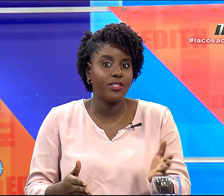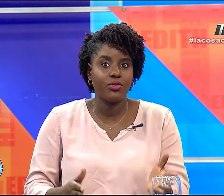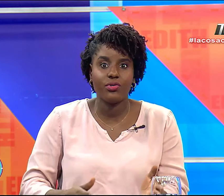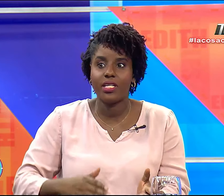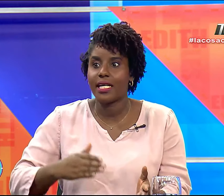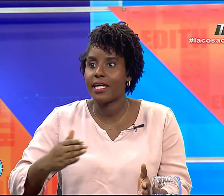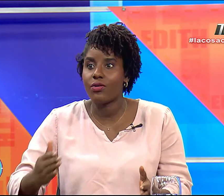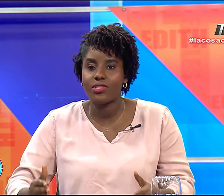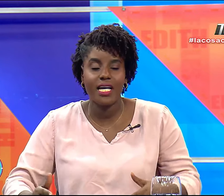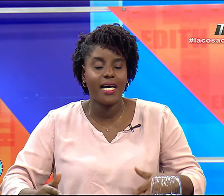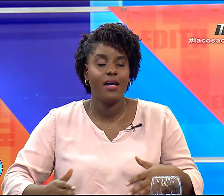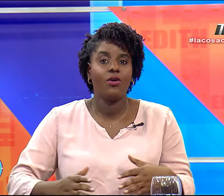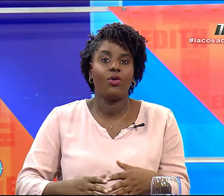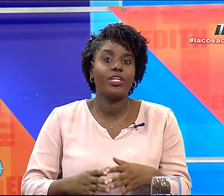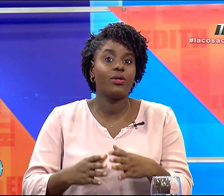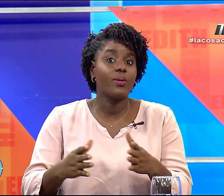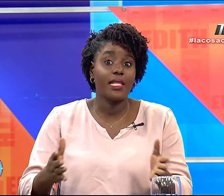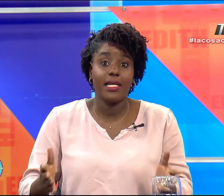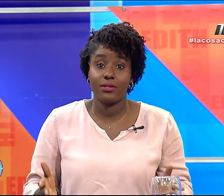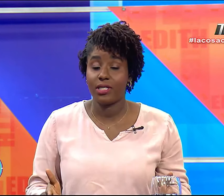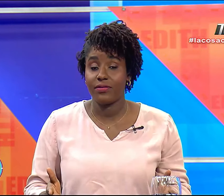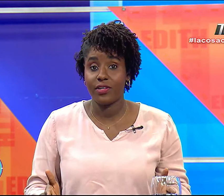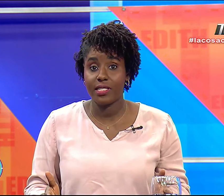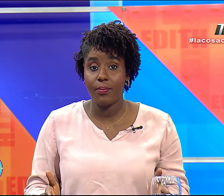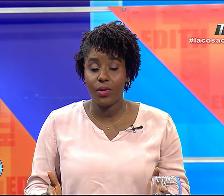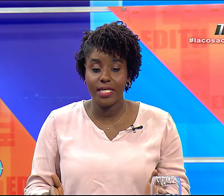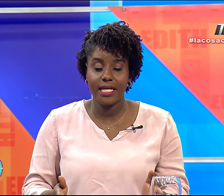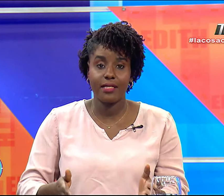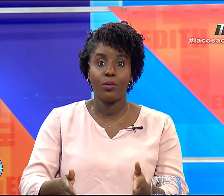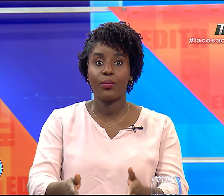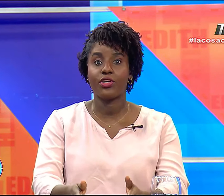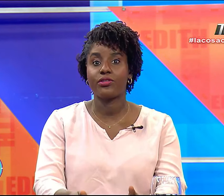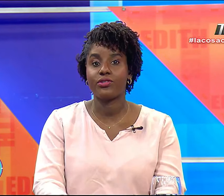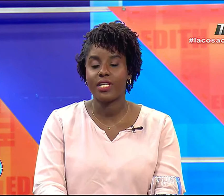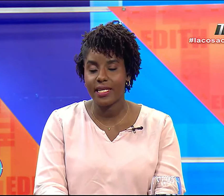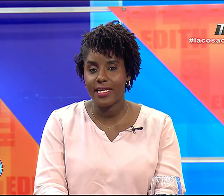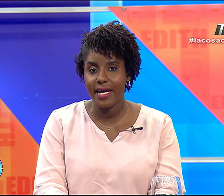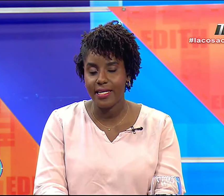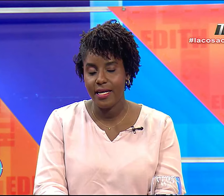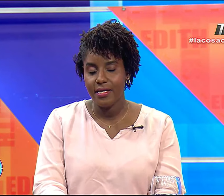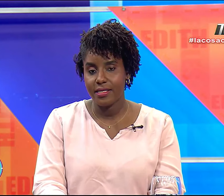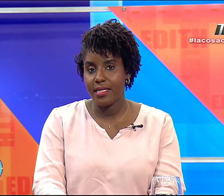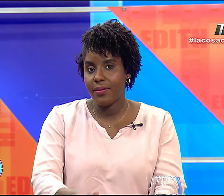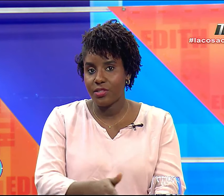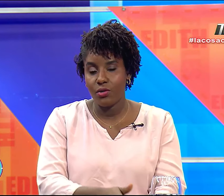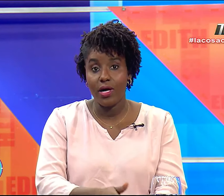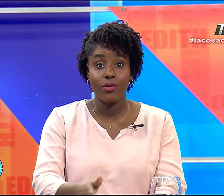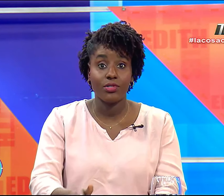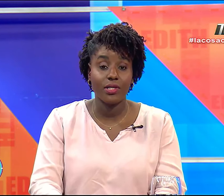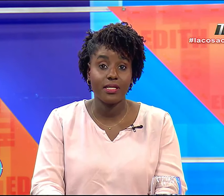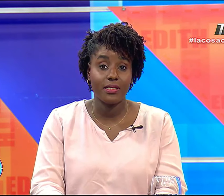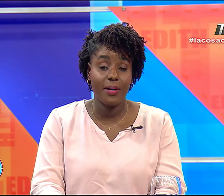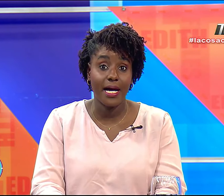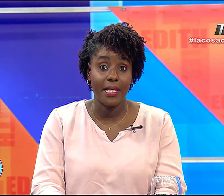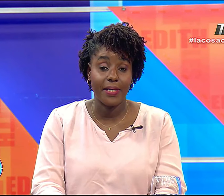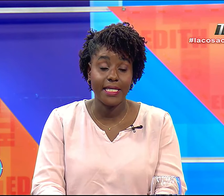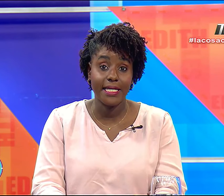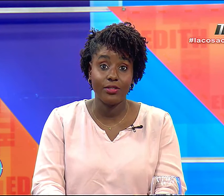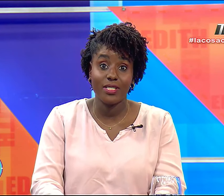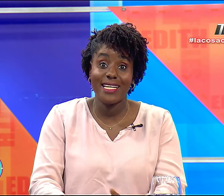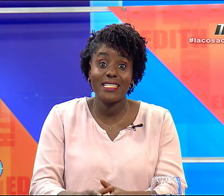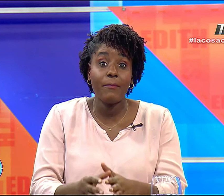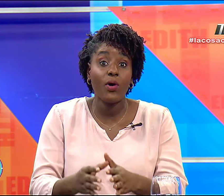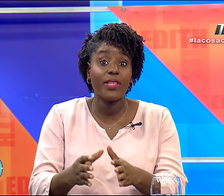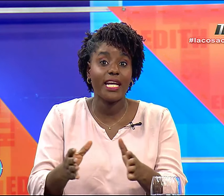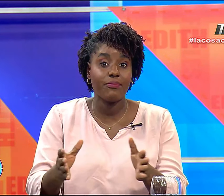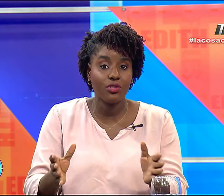a discutir, a negociar con ninguna de las otras fuerzas políticas los proyectos de ley que ahí se establecen o las cuestiones que se van a debatir. Entonces,